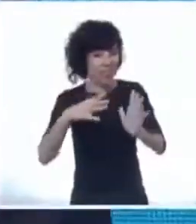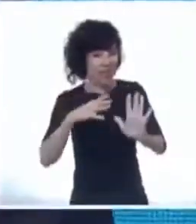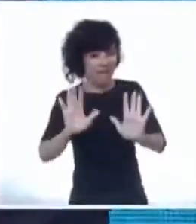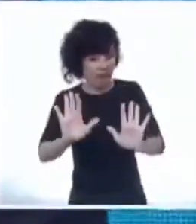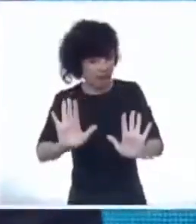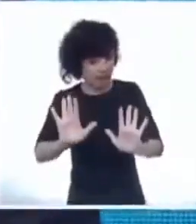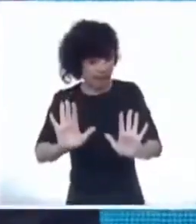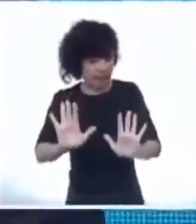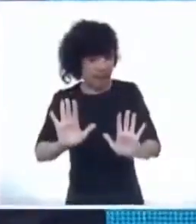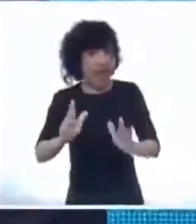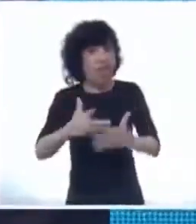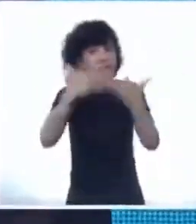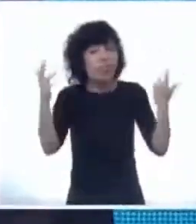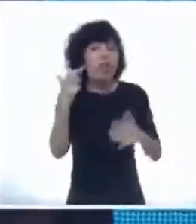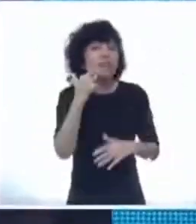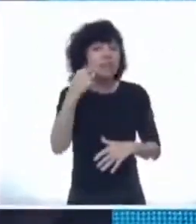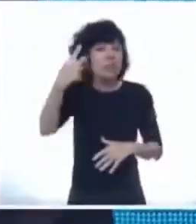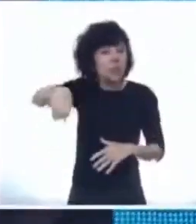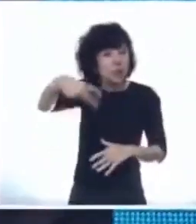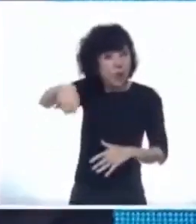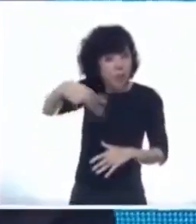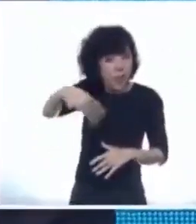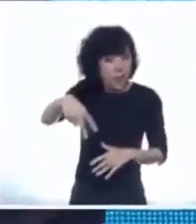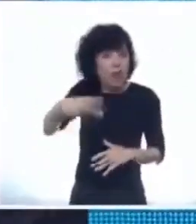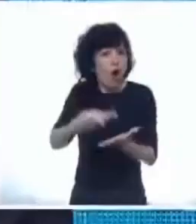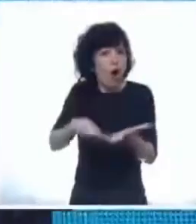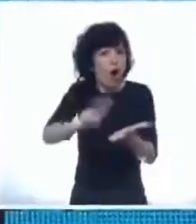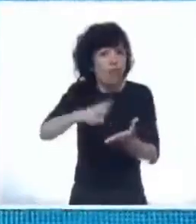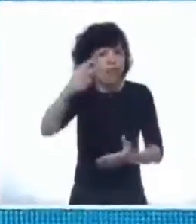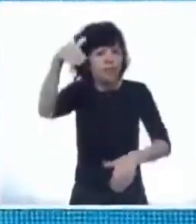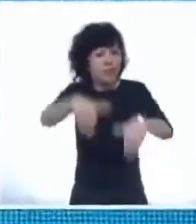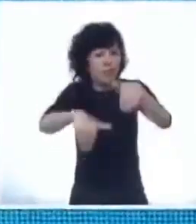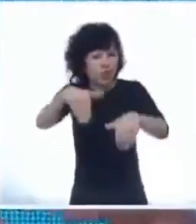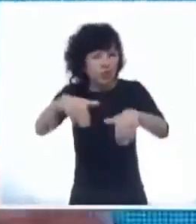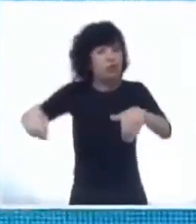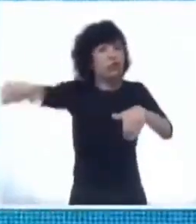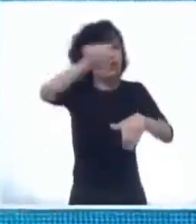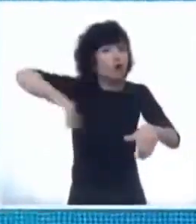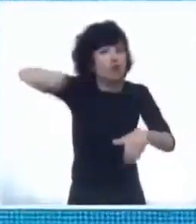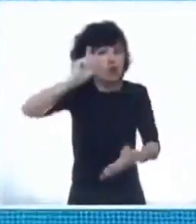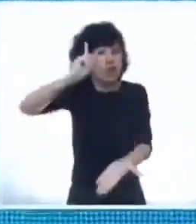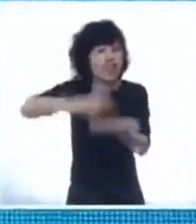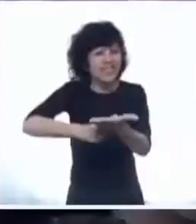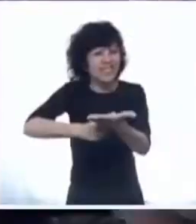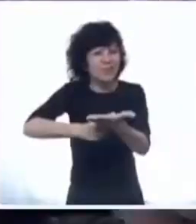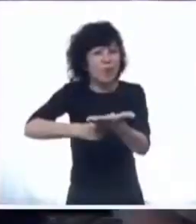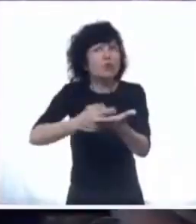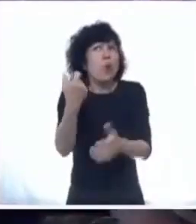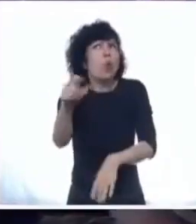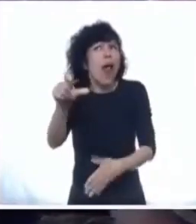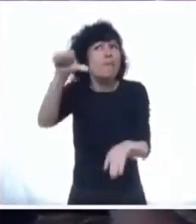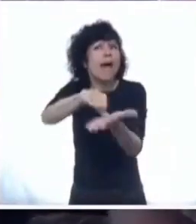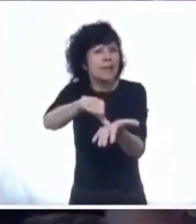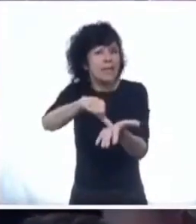de noviembre tenemos que definir si construimos un país que abrace a todos o